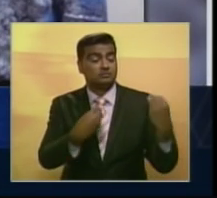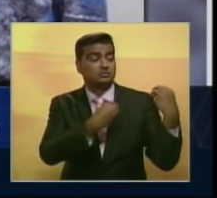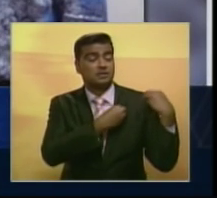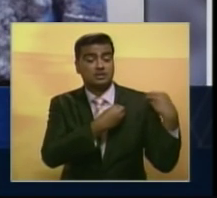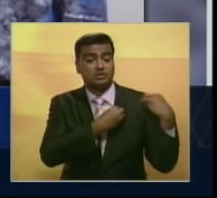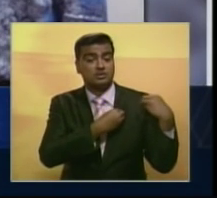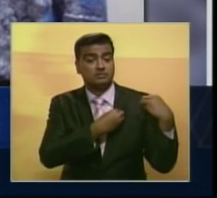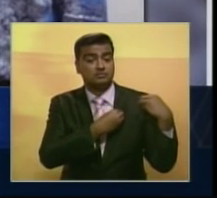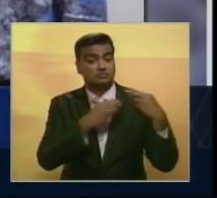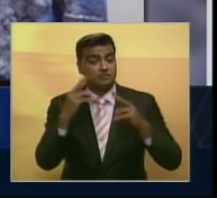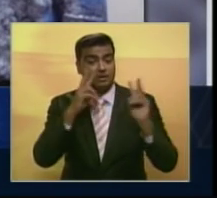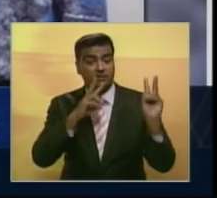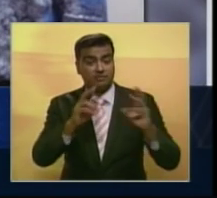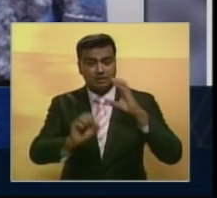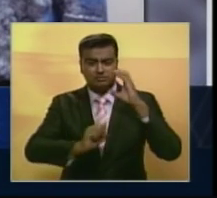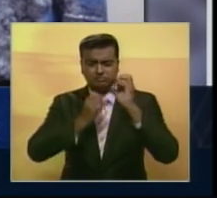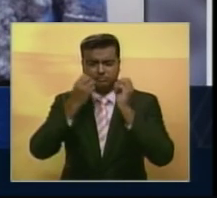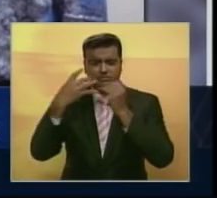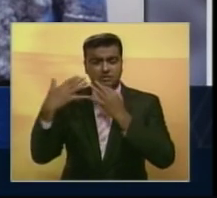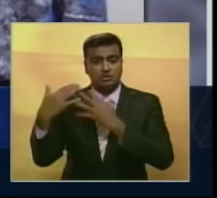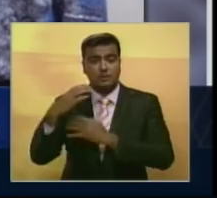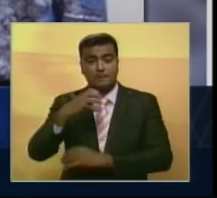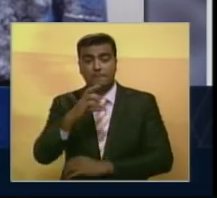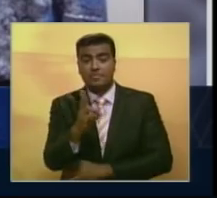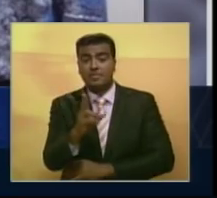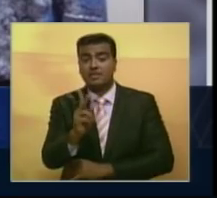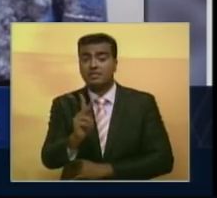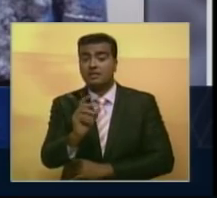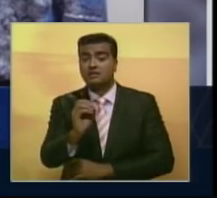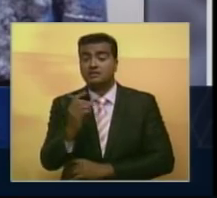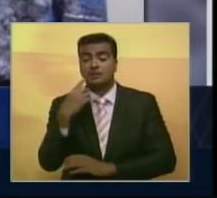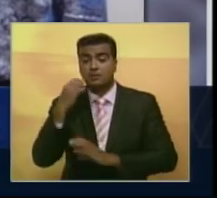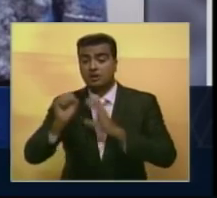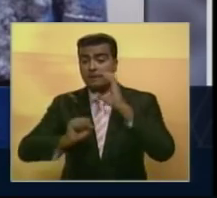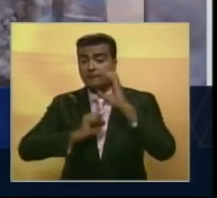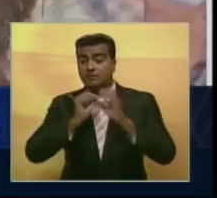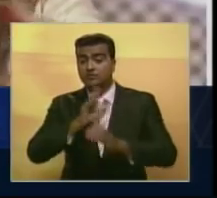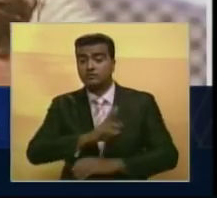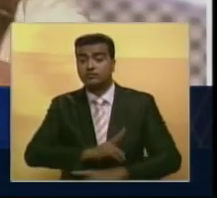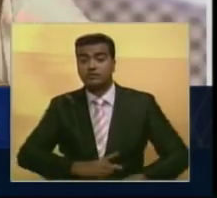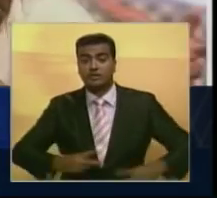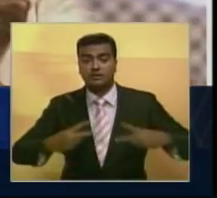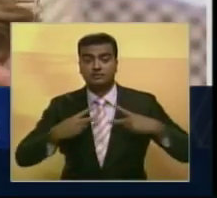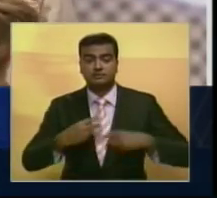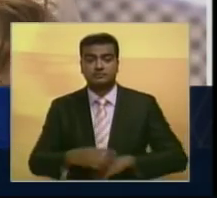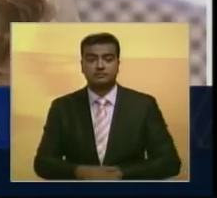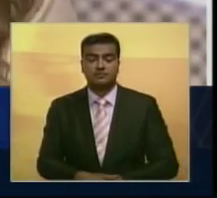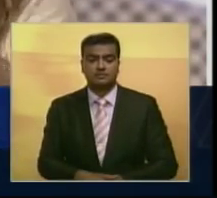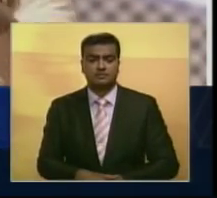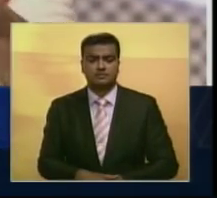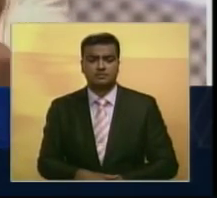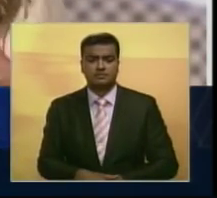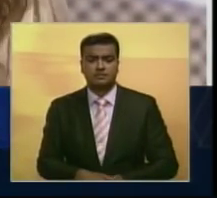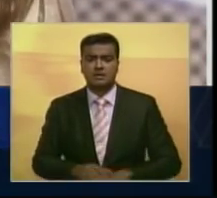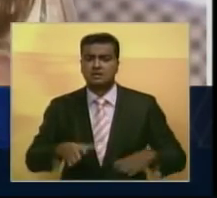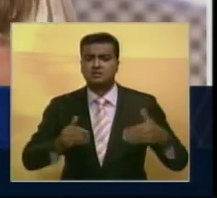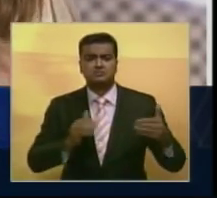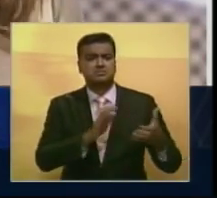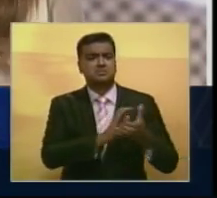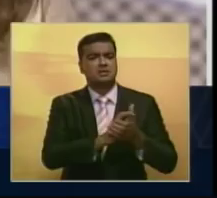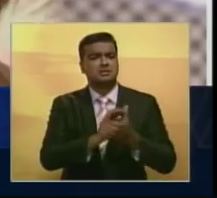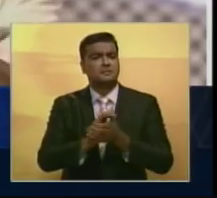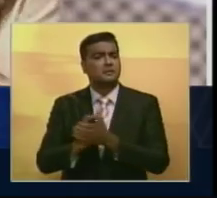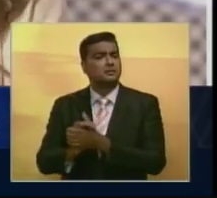de materializar el gran sueño del Chapo, una película sobre su vida. El inicio de esta amistad